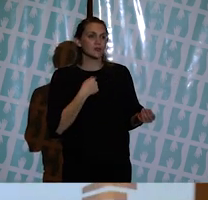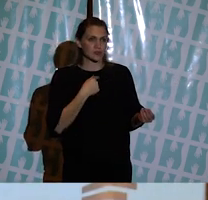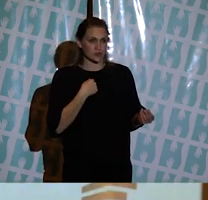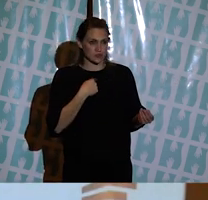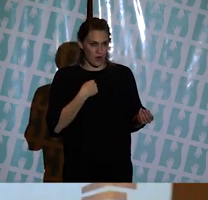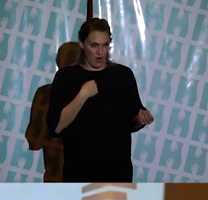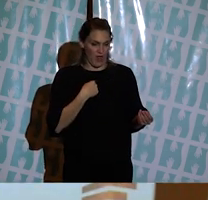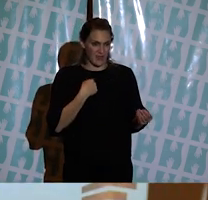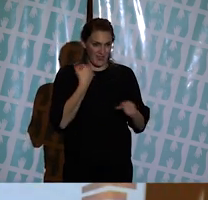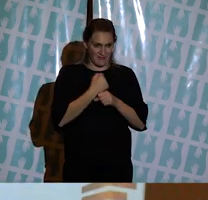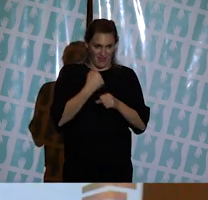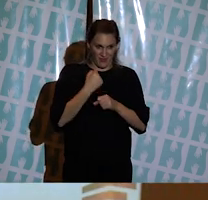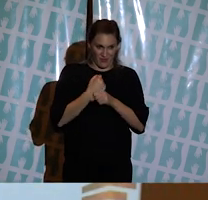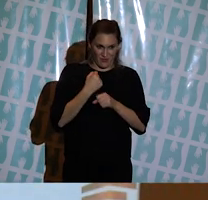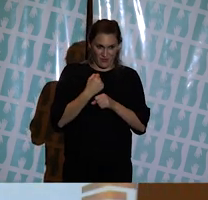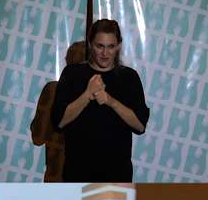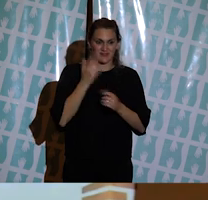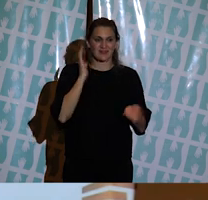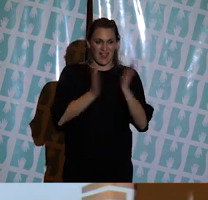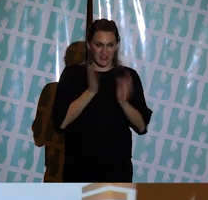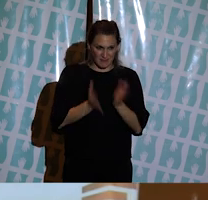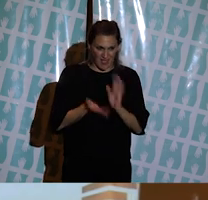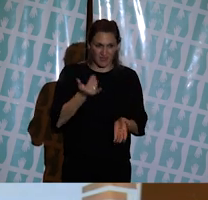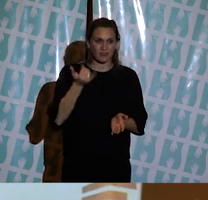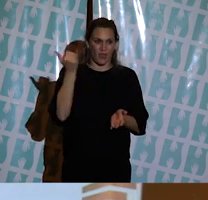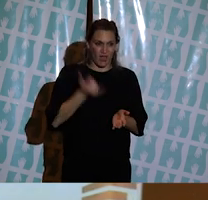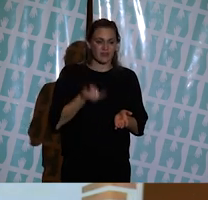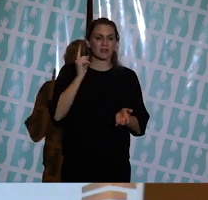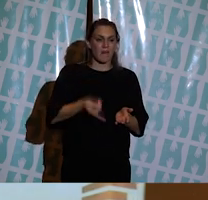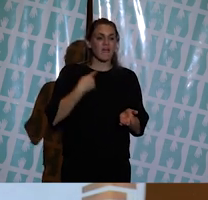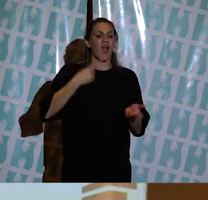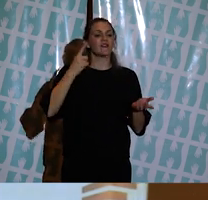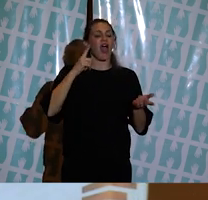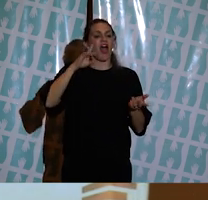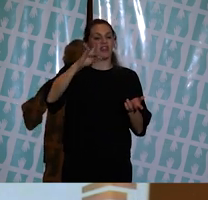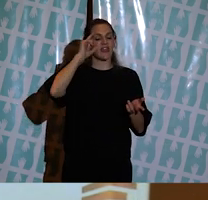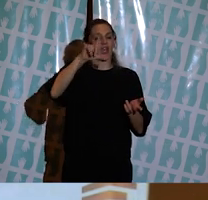Yo estoy en esto, o sea, hago tratamientos para adicciones, hago decodificación emocional. Y entonces yo veo,